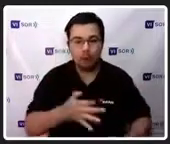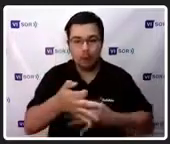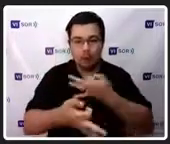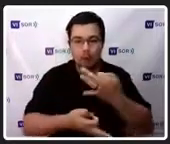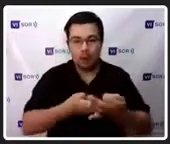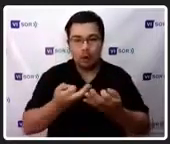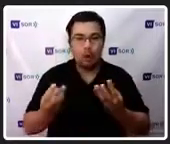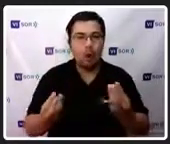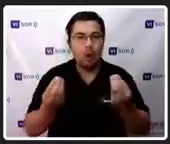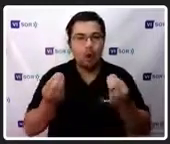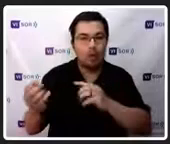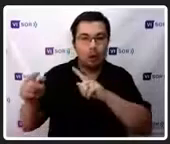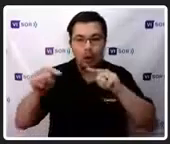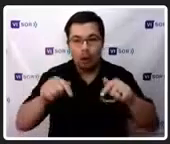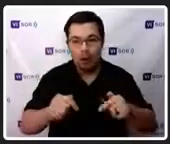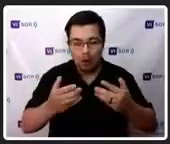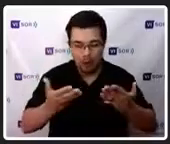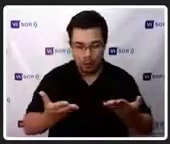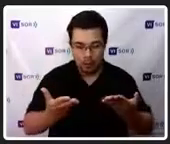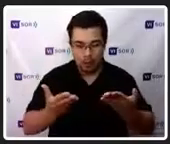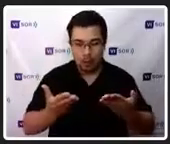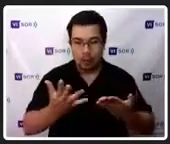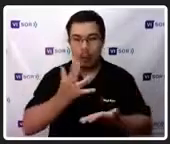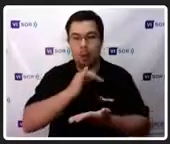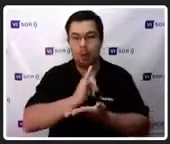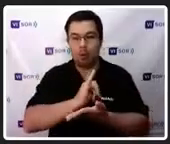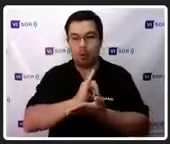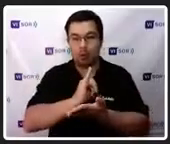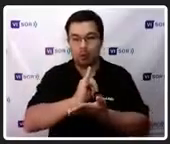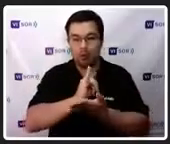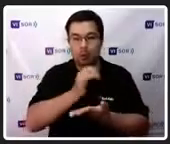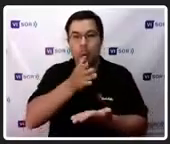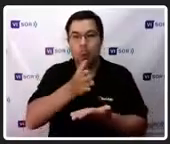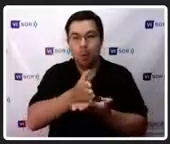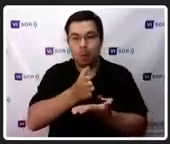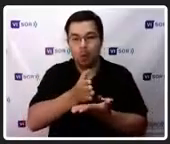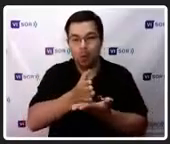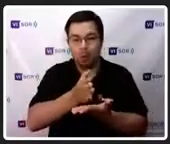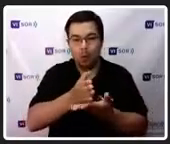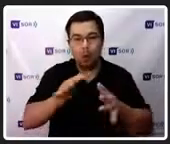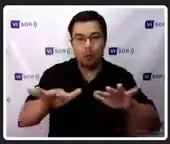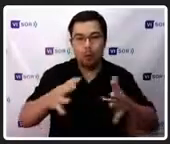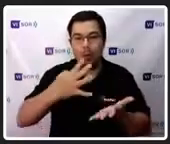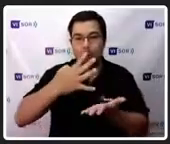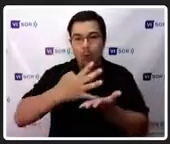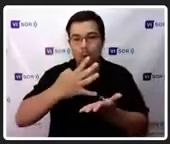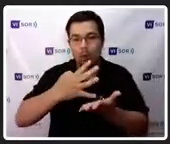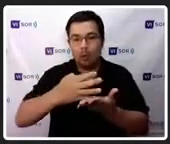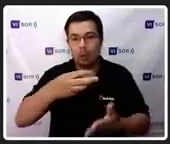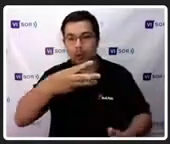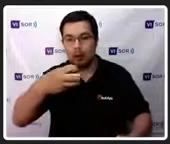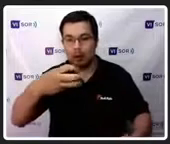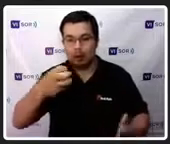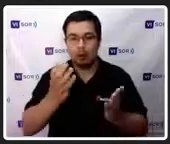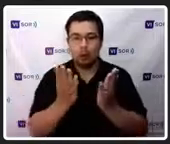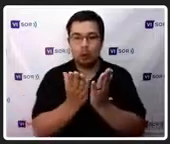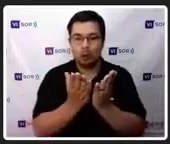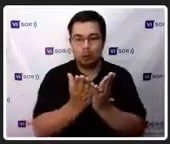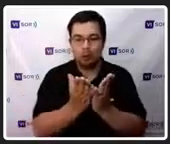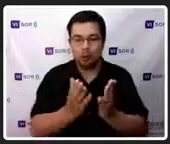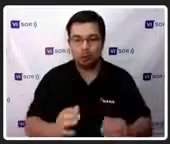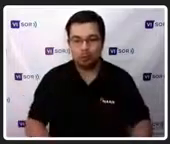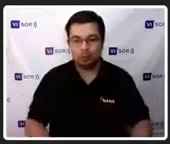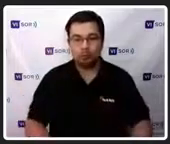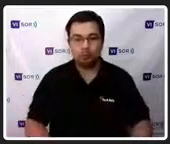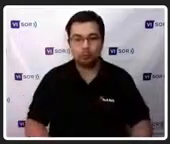una escuela que tiene cerca de 4.300 estudiantes. Estamos presentes en las